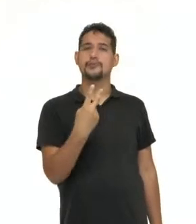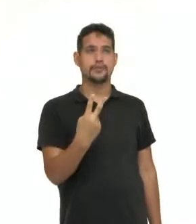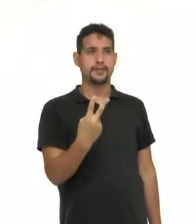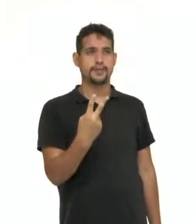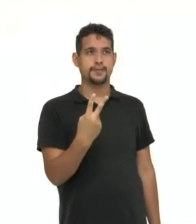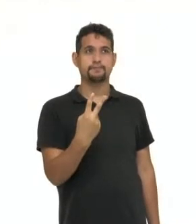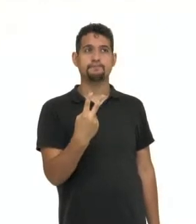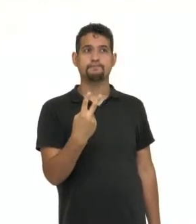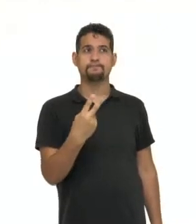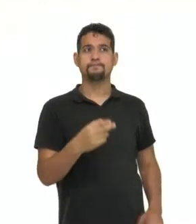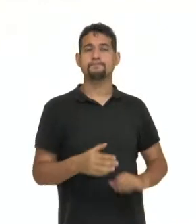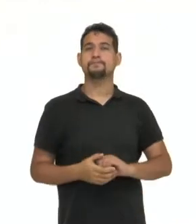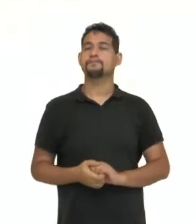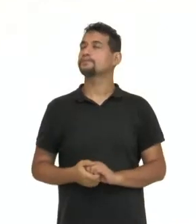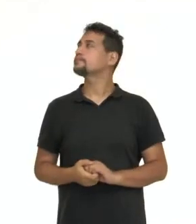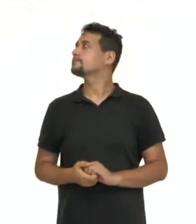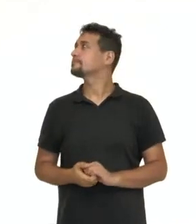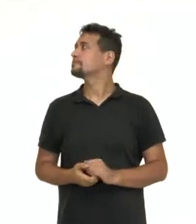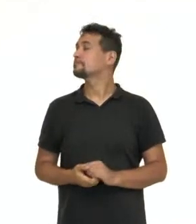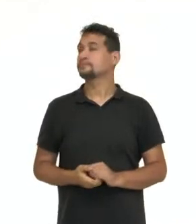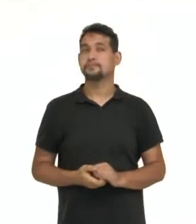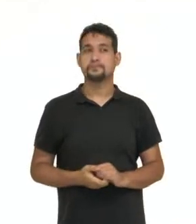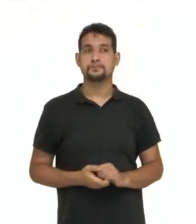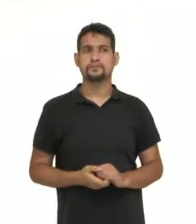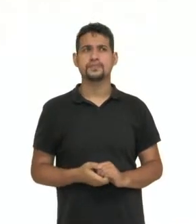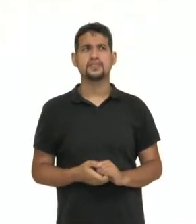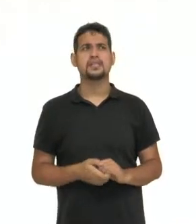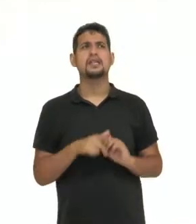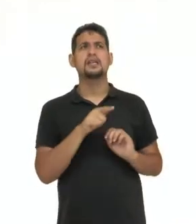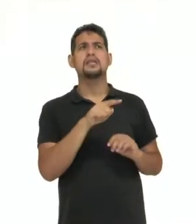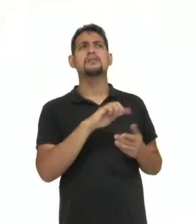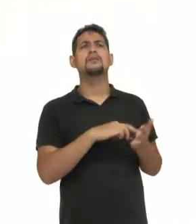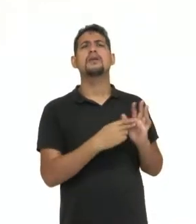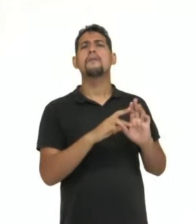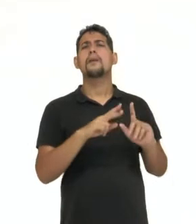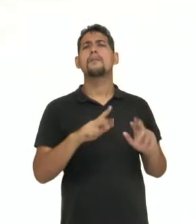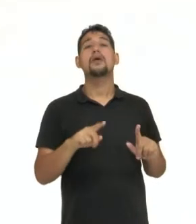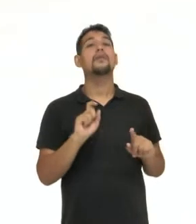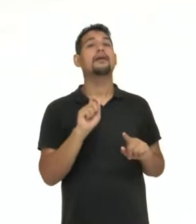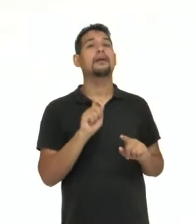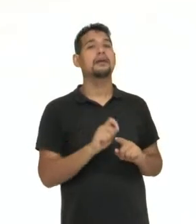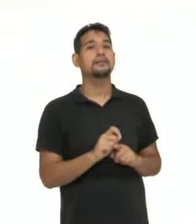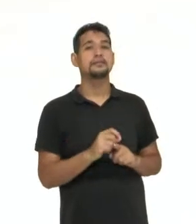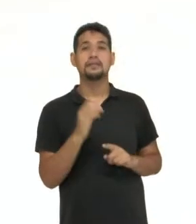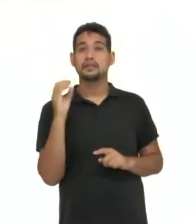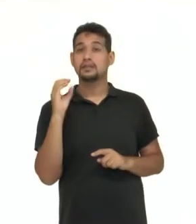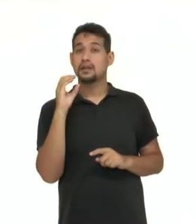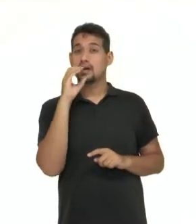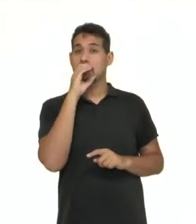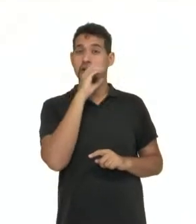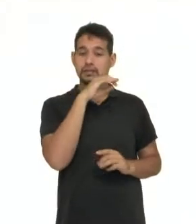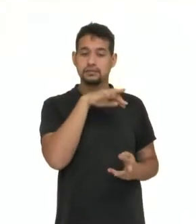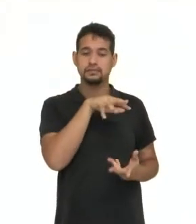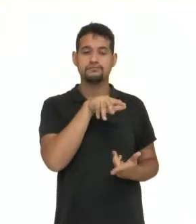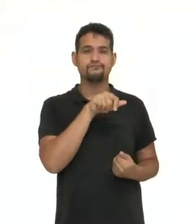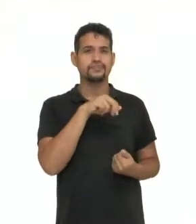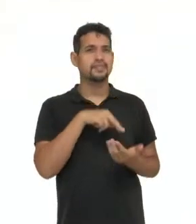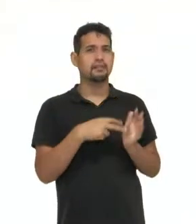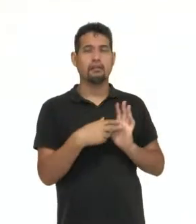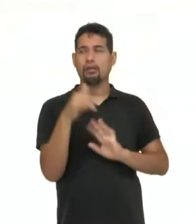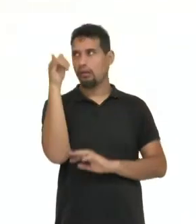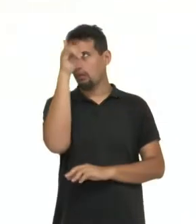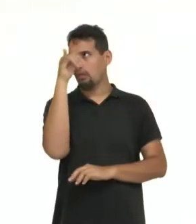1981-1982. Esto para muchos probó que el calentamiento global era una